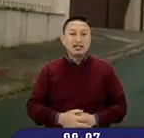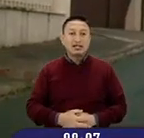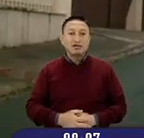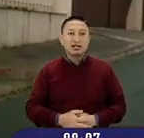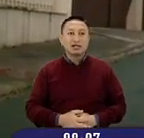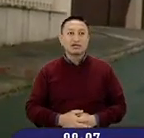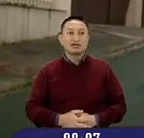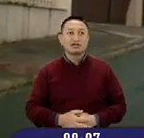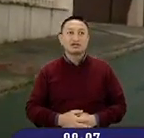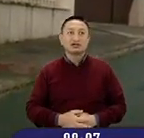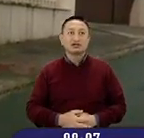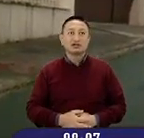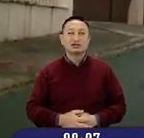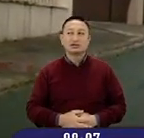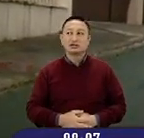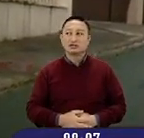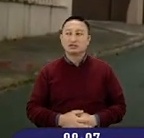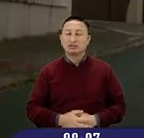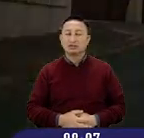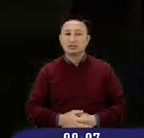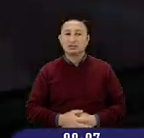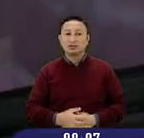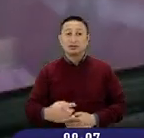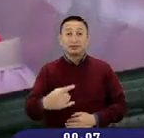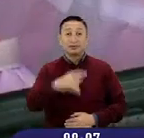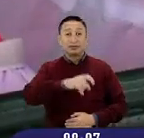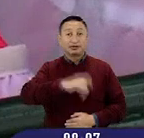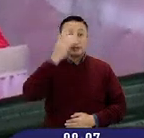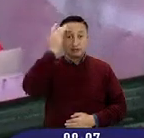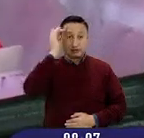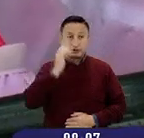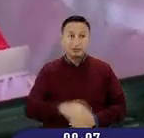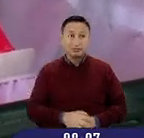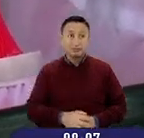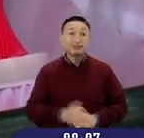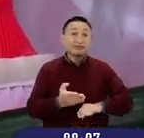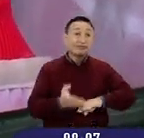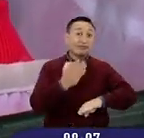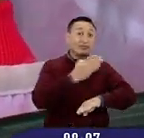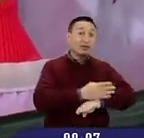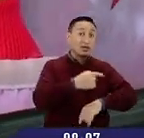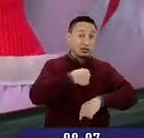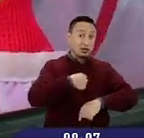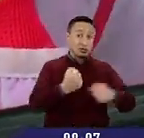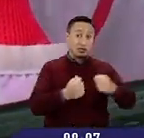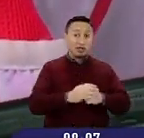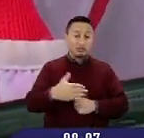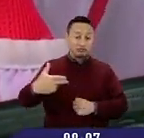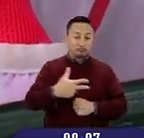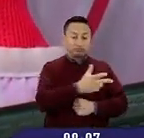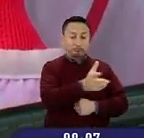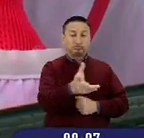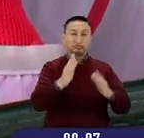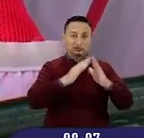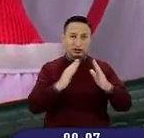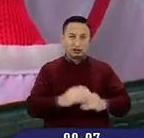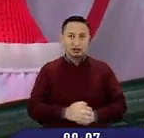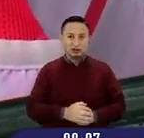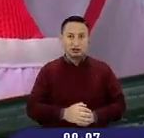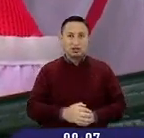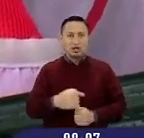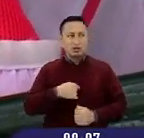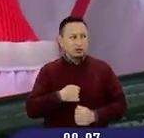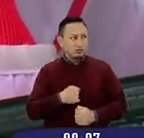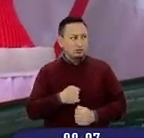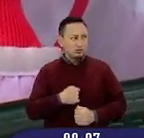Pinar hablan de la ola de inseguridad que los aqueja. La otra vez igual, yo estaba metido en macana en el garage y me preguntaron por alguien que no vive aquí. Yo me puse súper